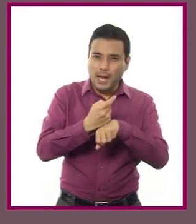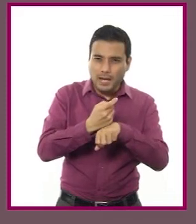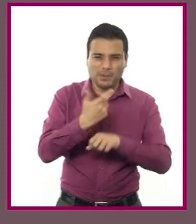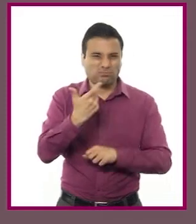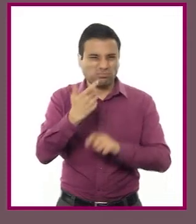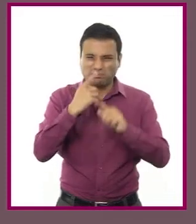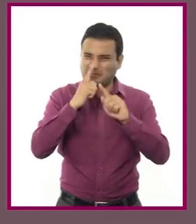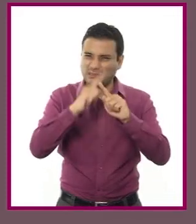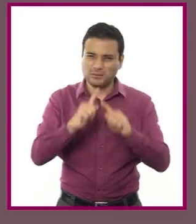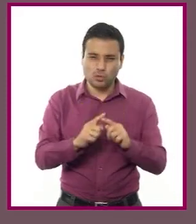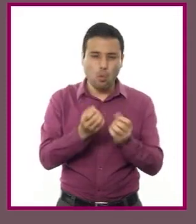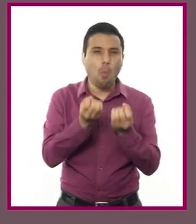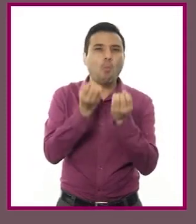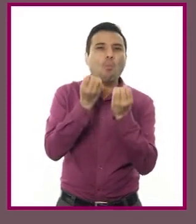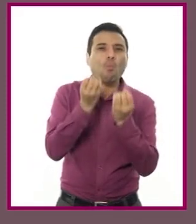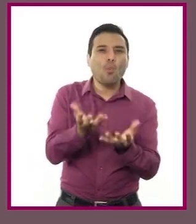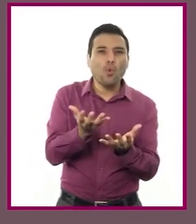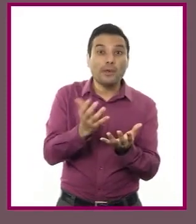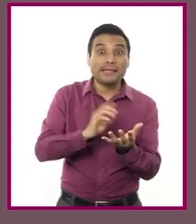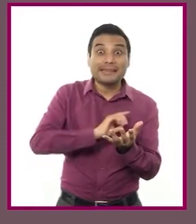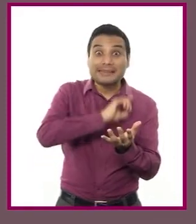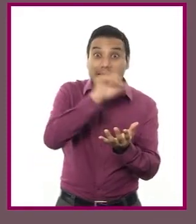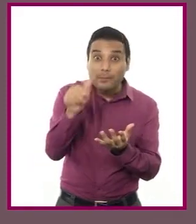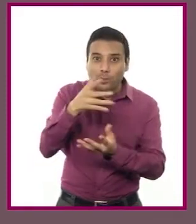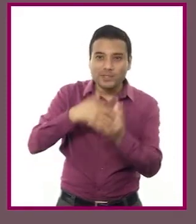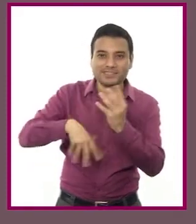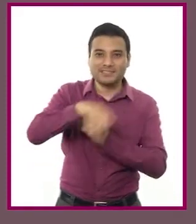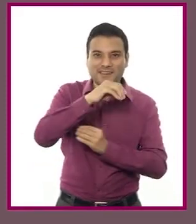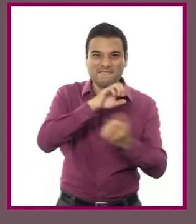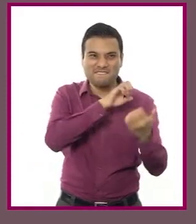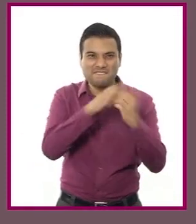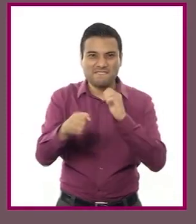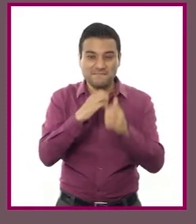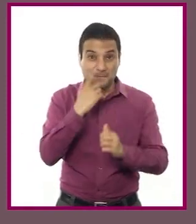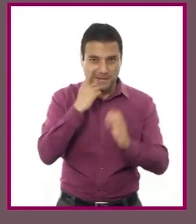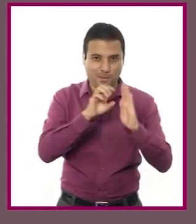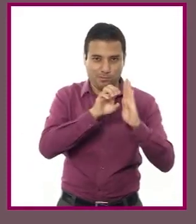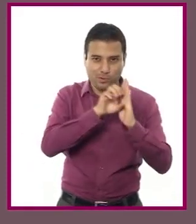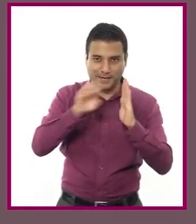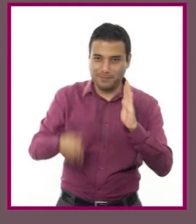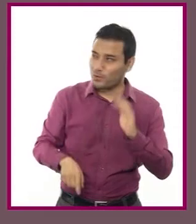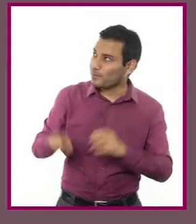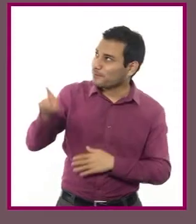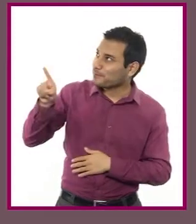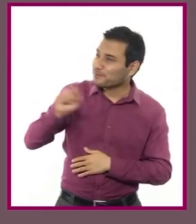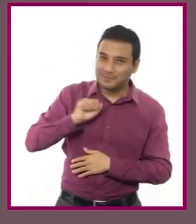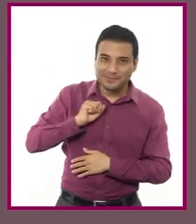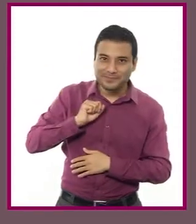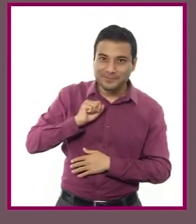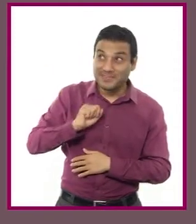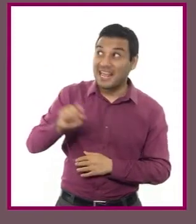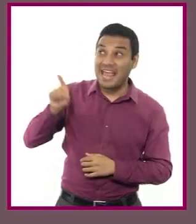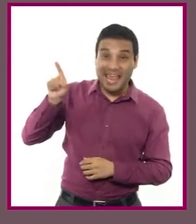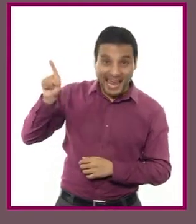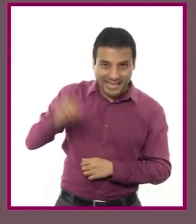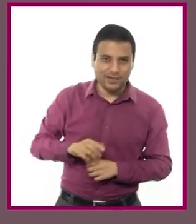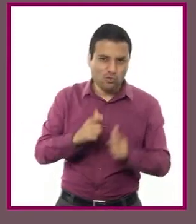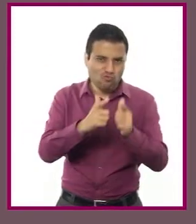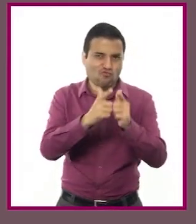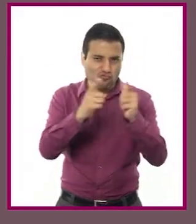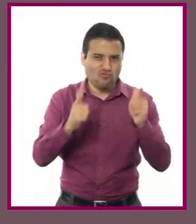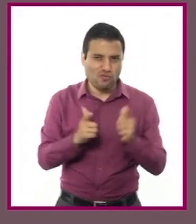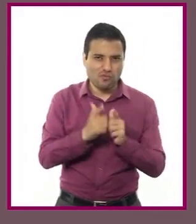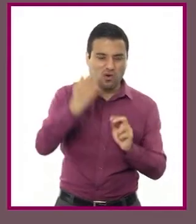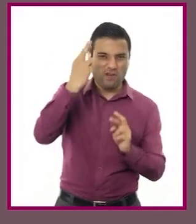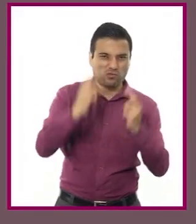personas que más tarde se volverían sus enemigos, como Osama Bin Laden, quien dirigió grupos contrarrevolucionarios y que después